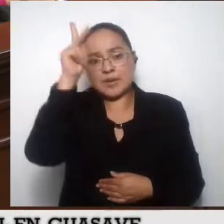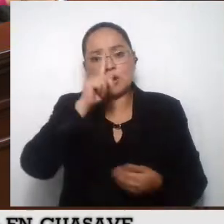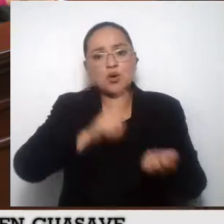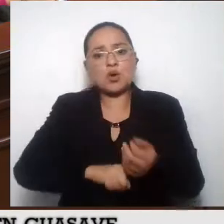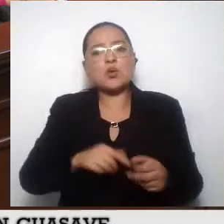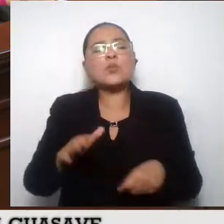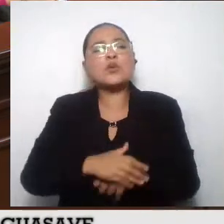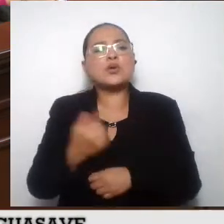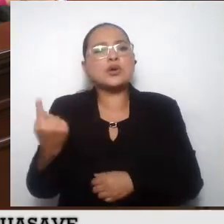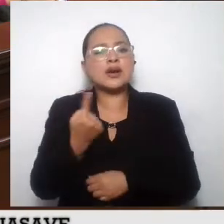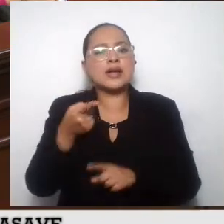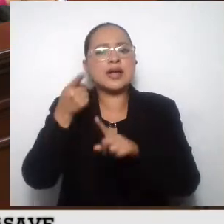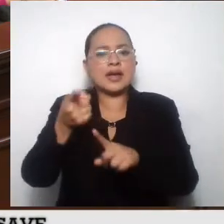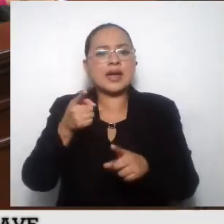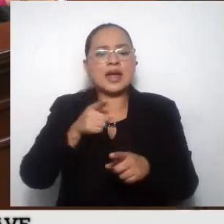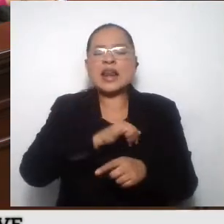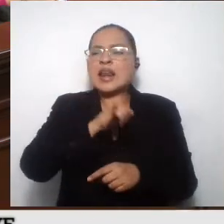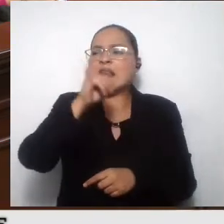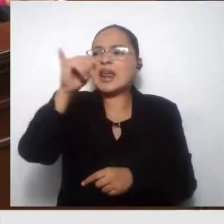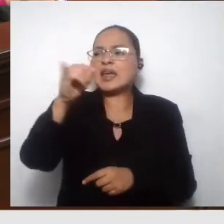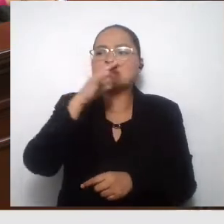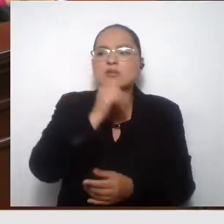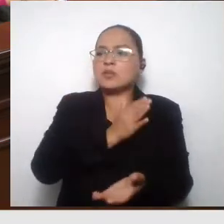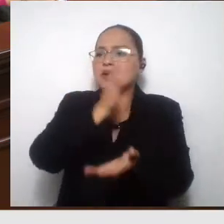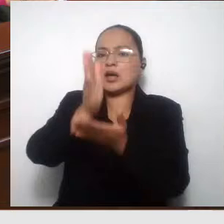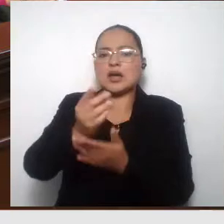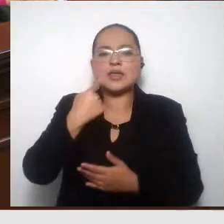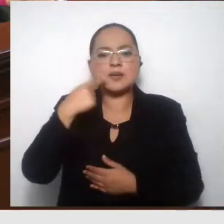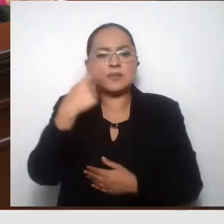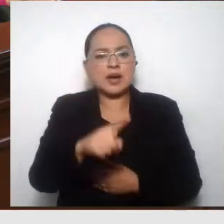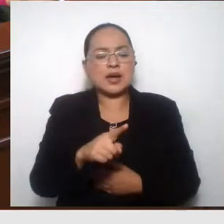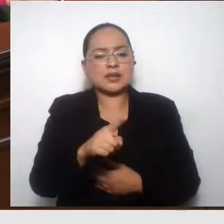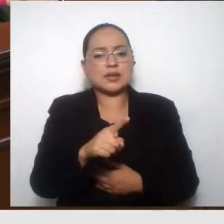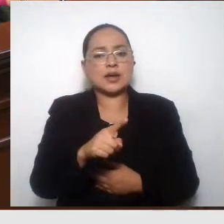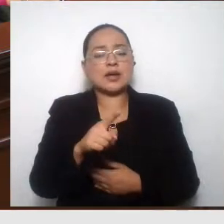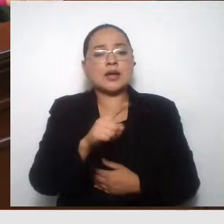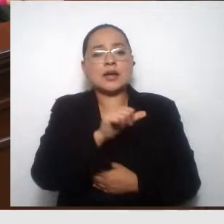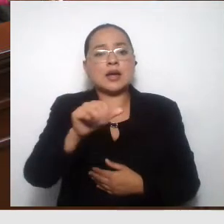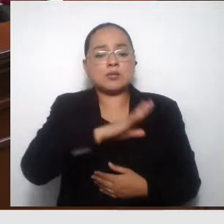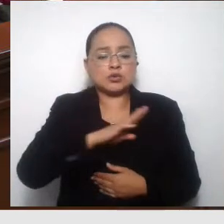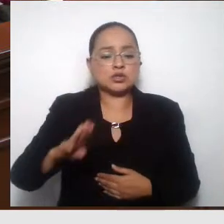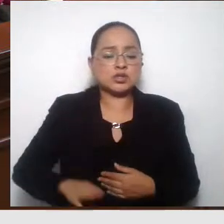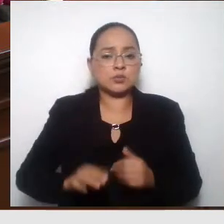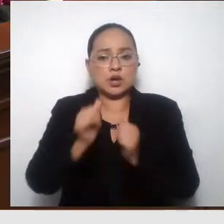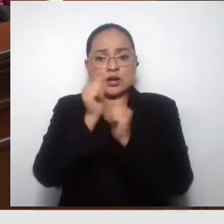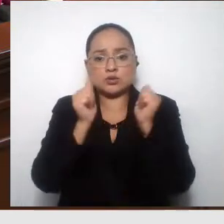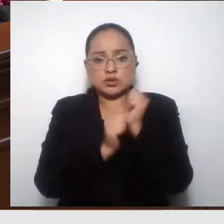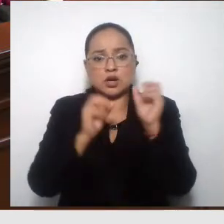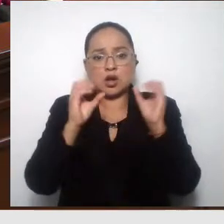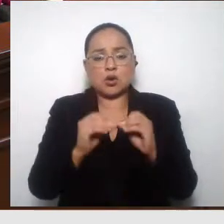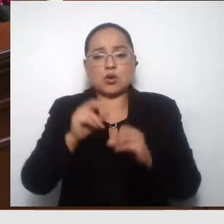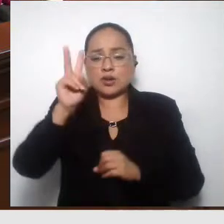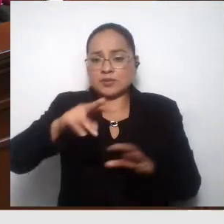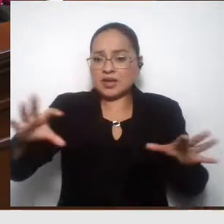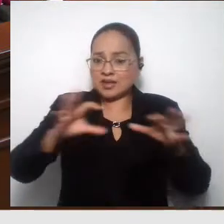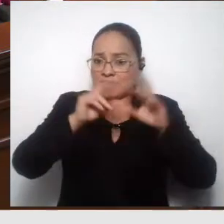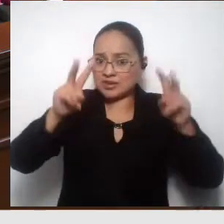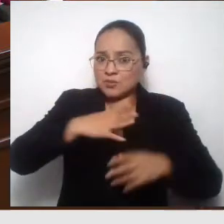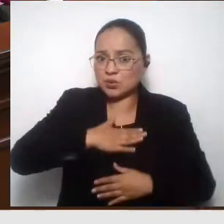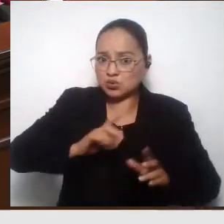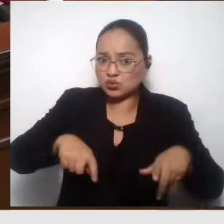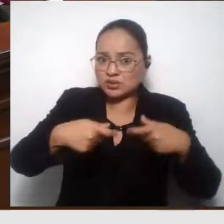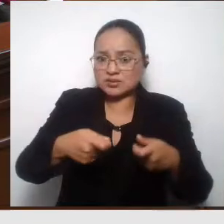las distancias que hay y hasta el municipio de Angostura y la limitada aplicación de la justicia. Lo anterior